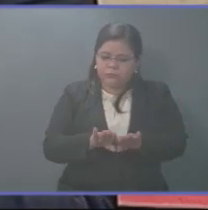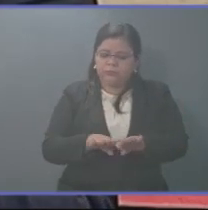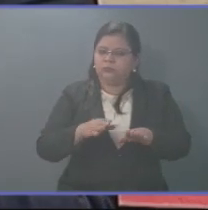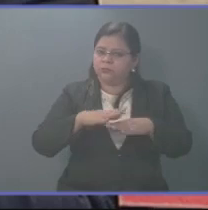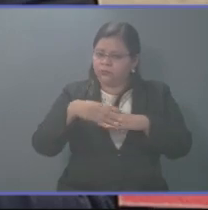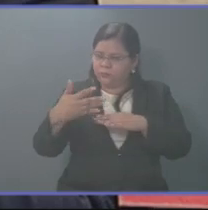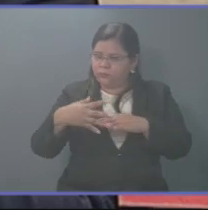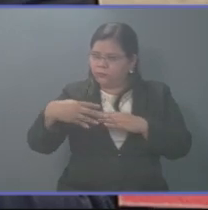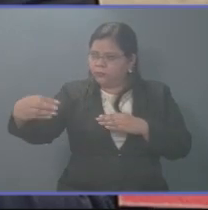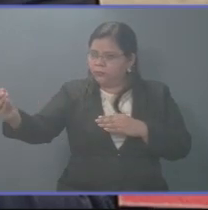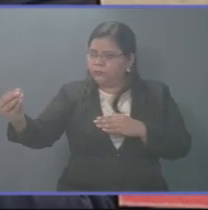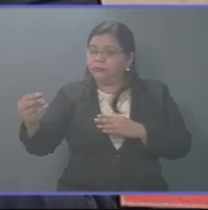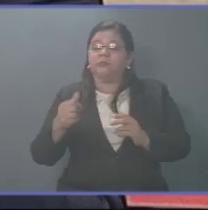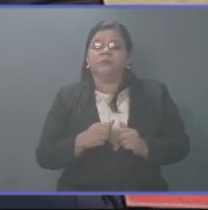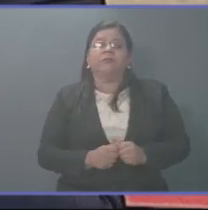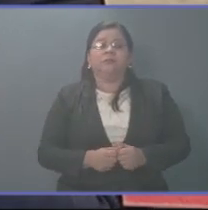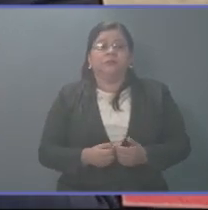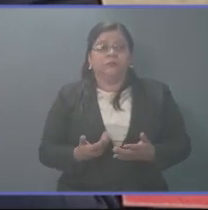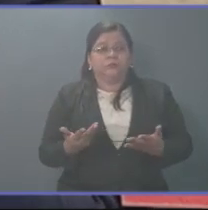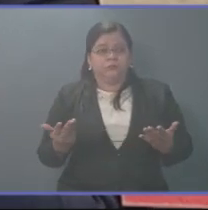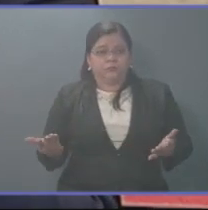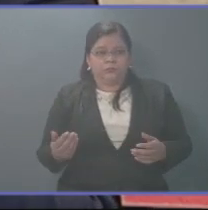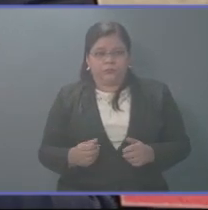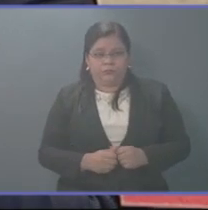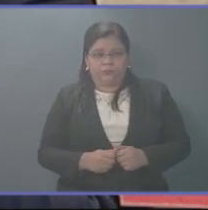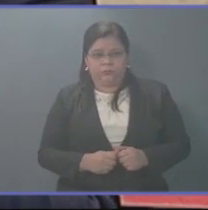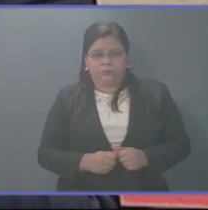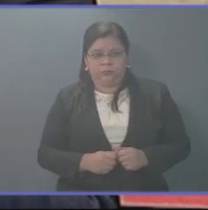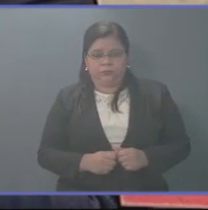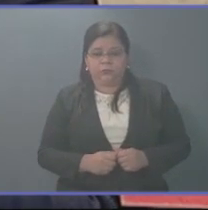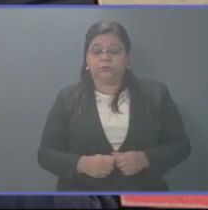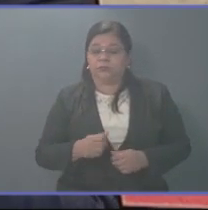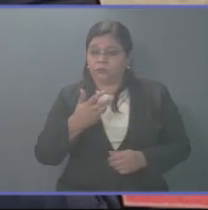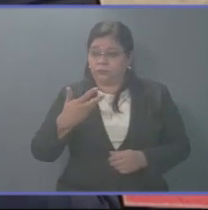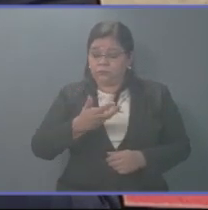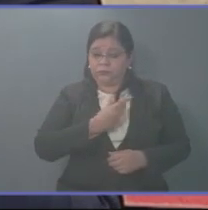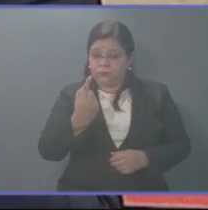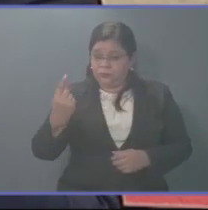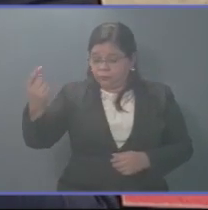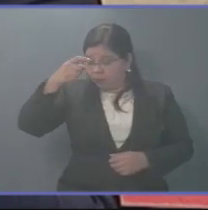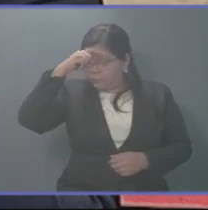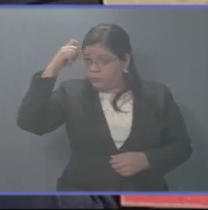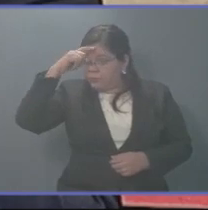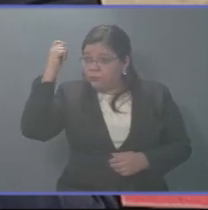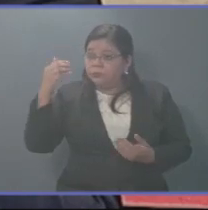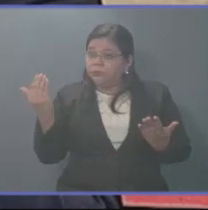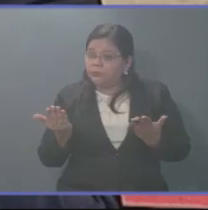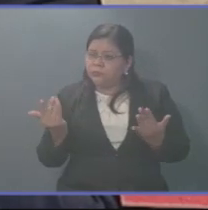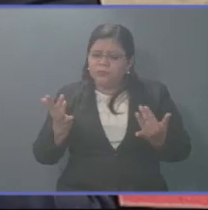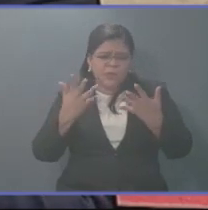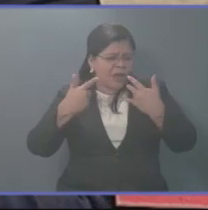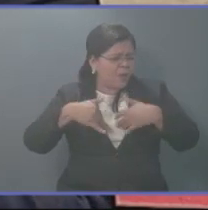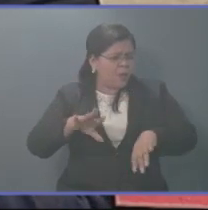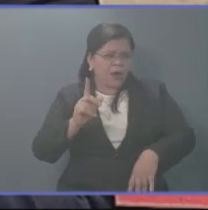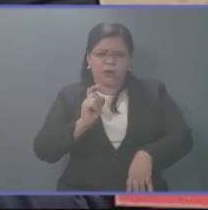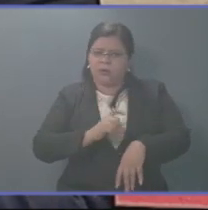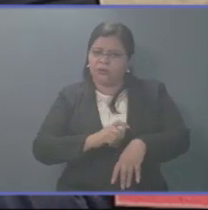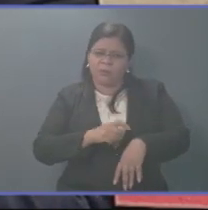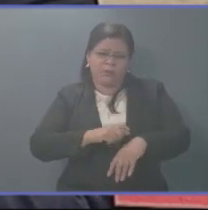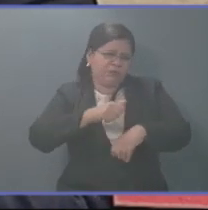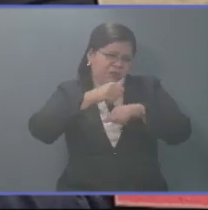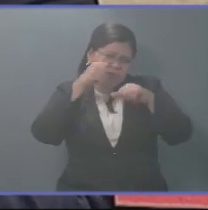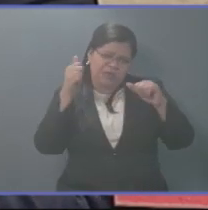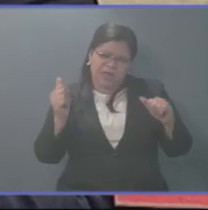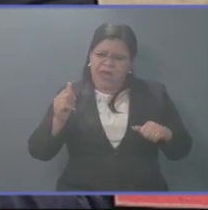vamos. Entonces, el personal nuestro lo hace a cualquier hora del día, sea en la